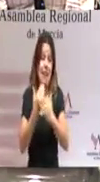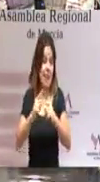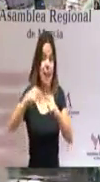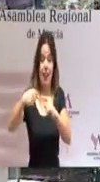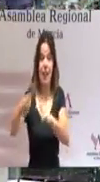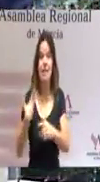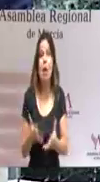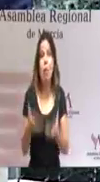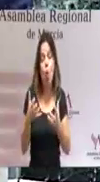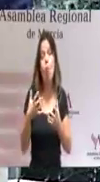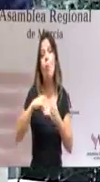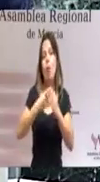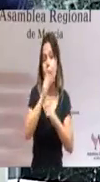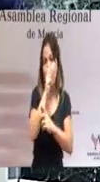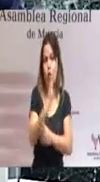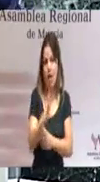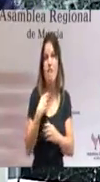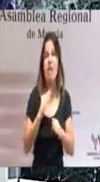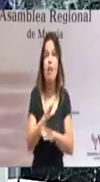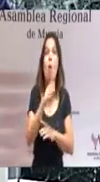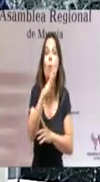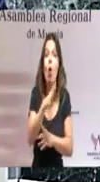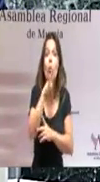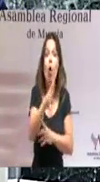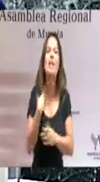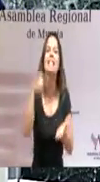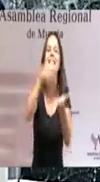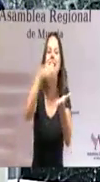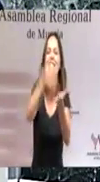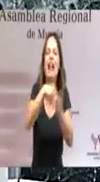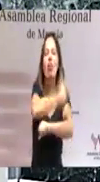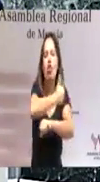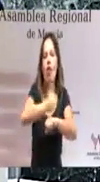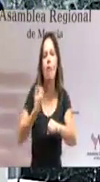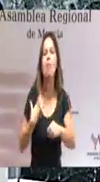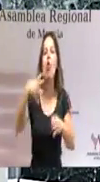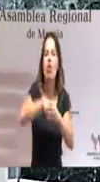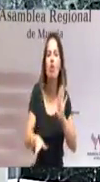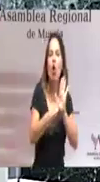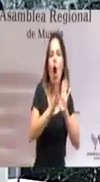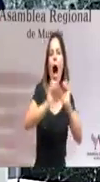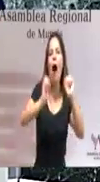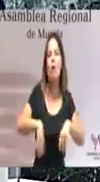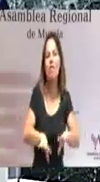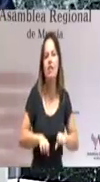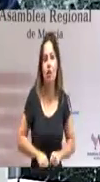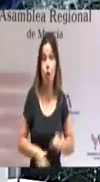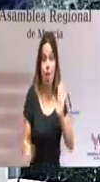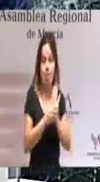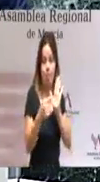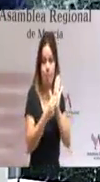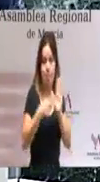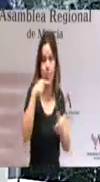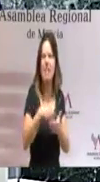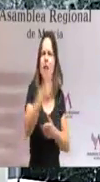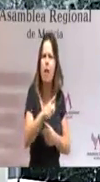aprobó el plan plurianual de financiación. ¿Por qué? Porque fue una exigencia de Ciudadanos en el pacto y en el acuerdo de investidura. Y claro que sí, y